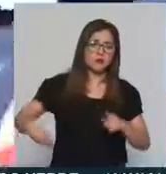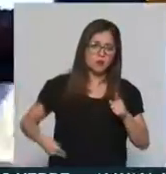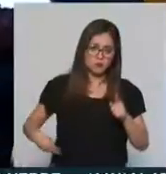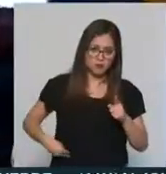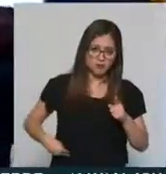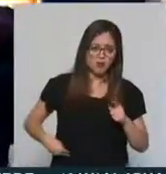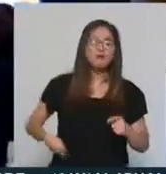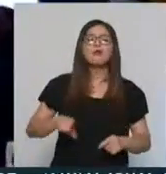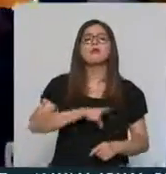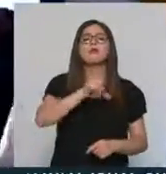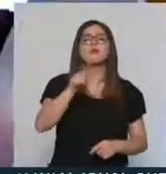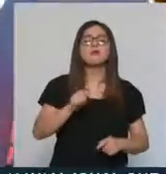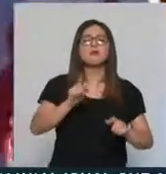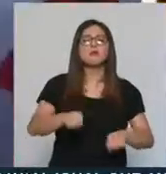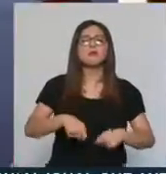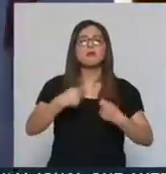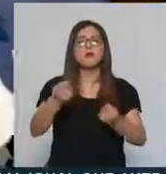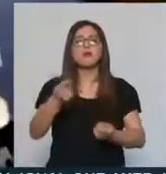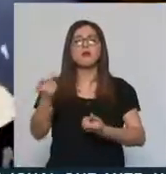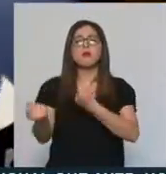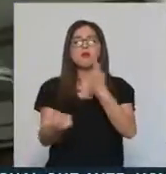ofrecen